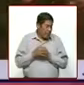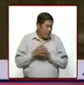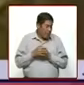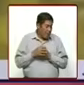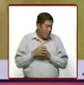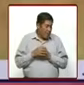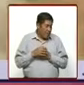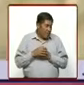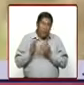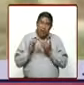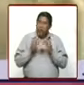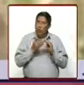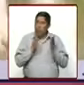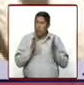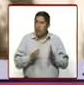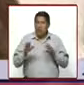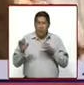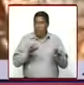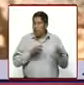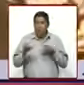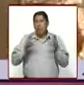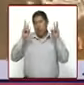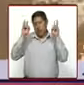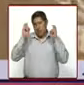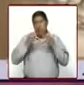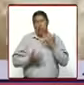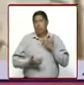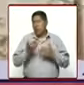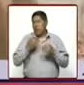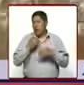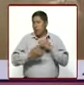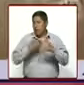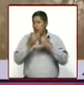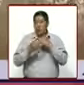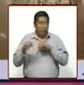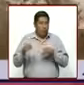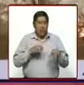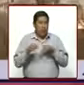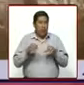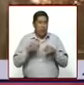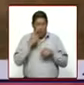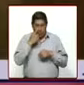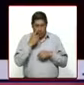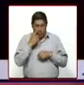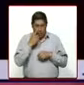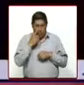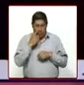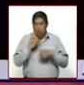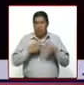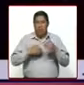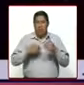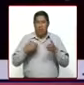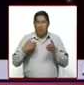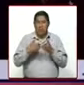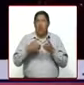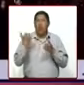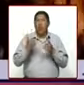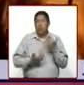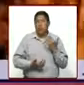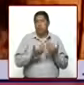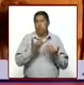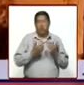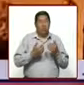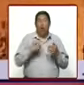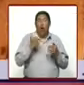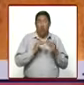de las comunidades que vienen con el tema incendio, está avanzando y están entrando ya a los límites de las otras comunidades.